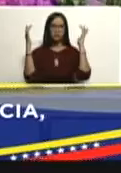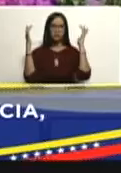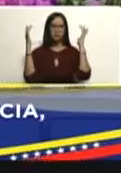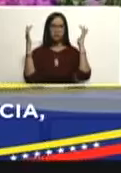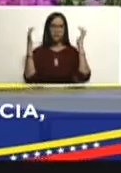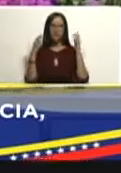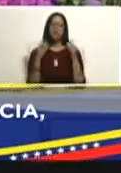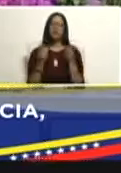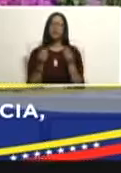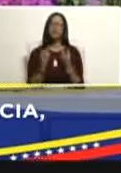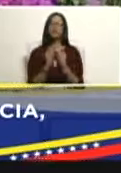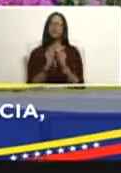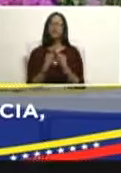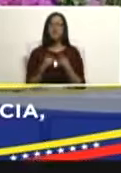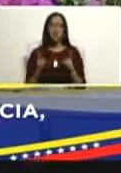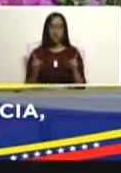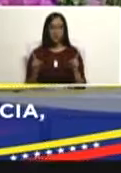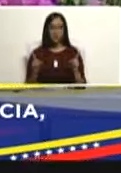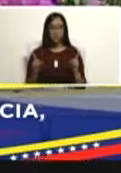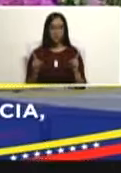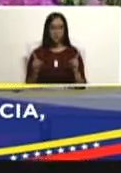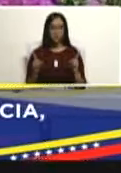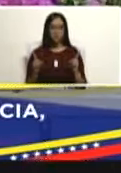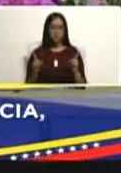es muy distinta